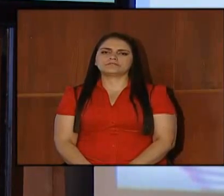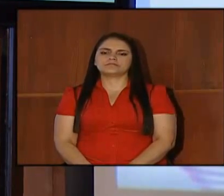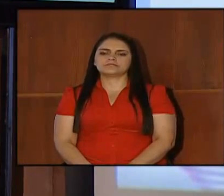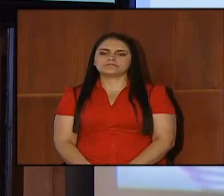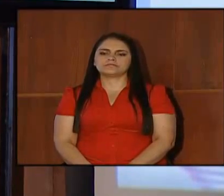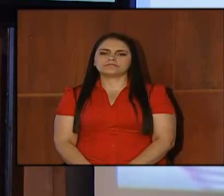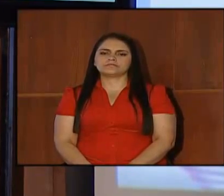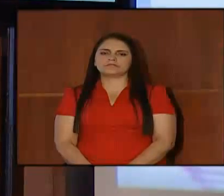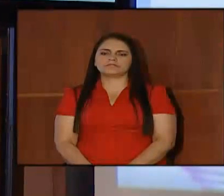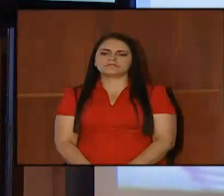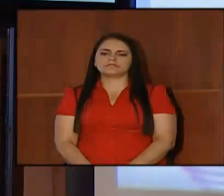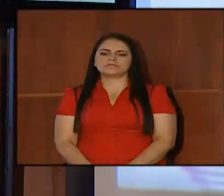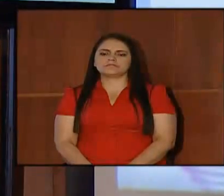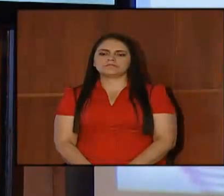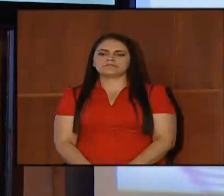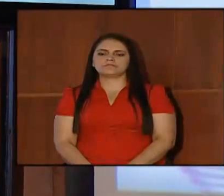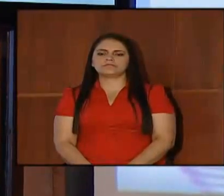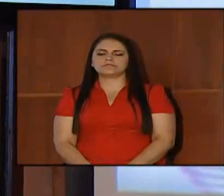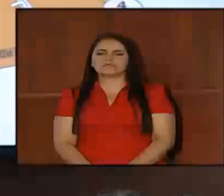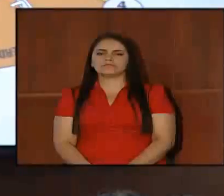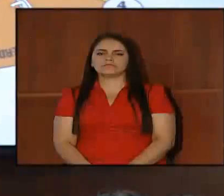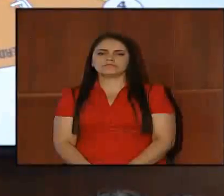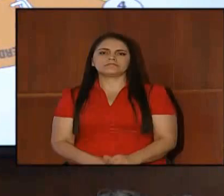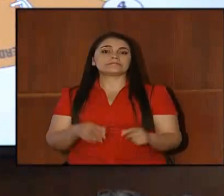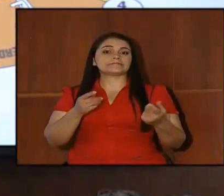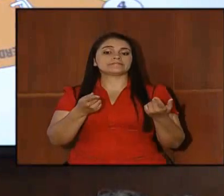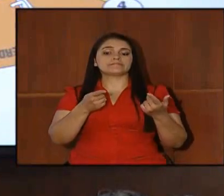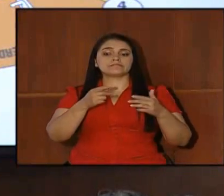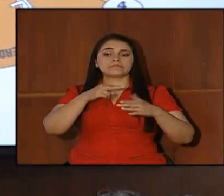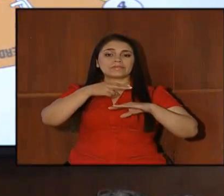a realizar con el paciente es sentarlo.